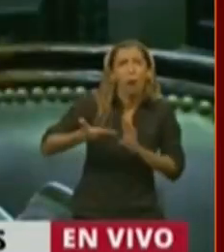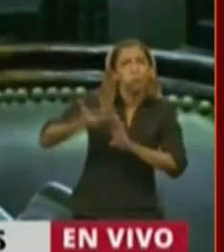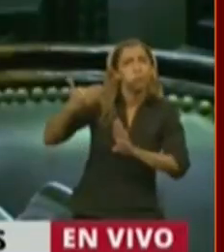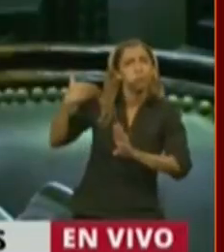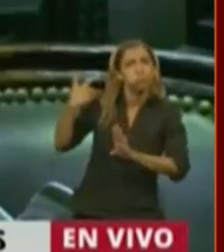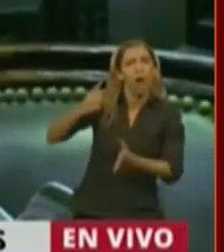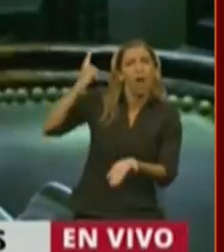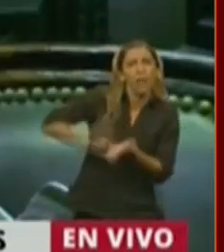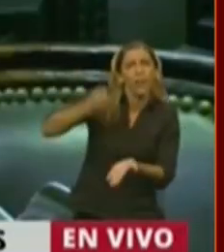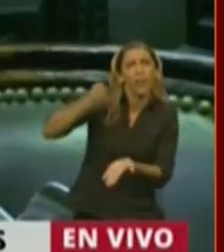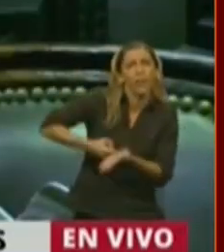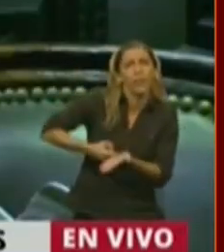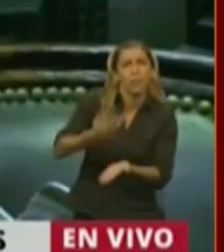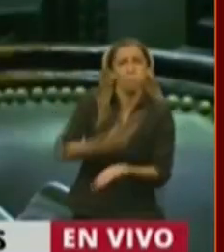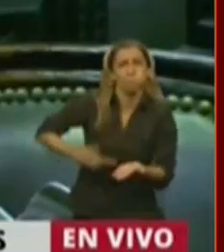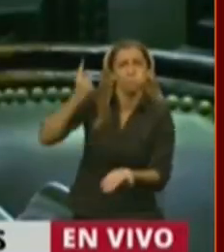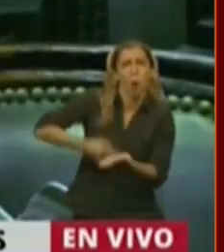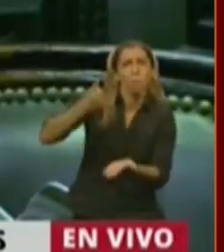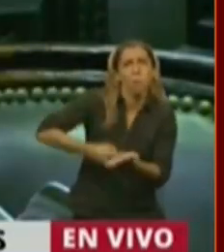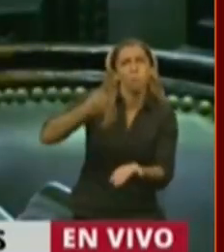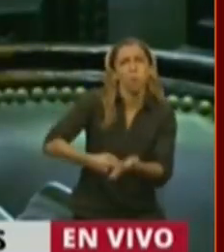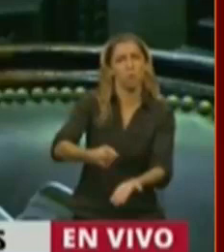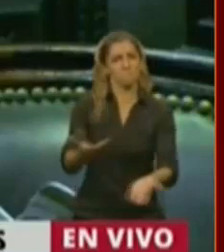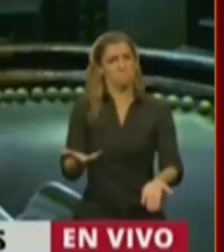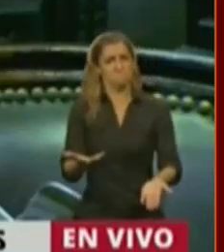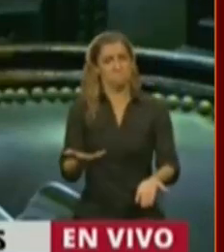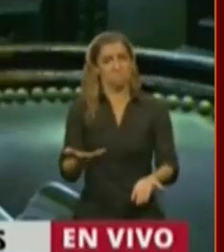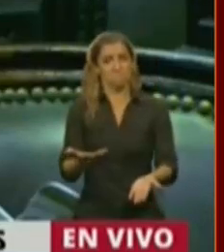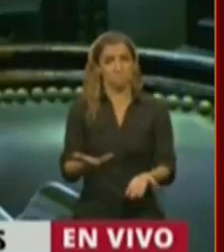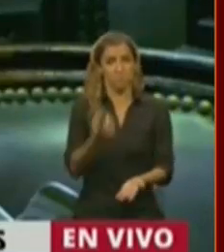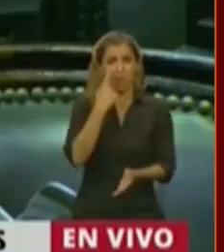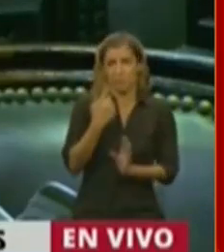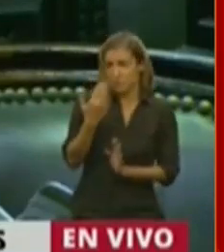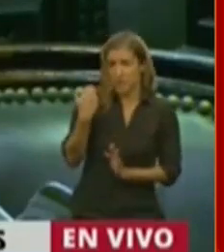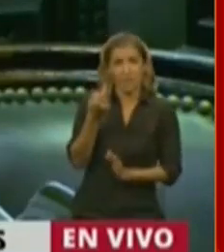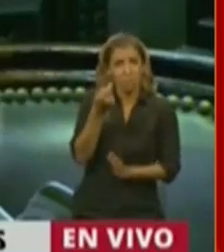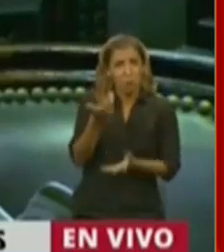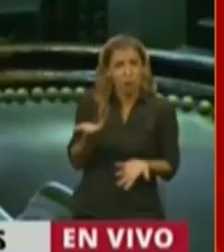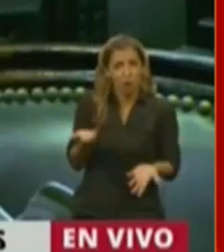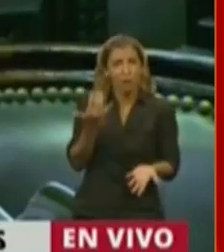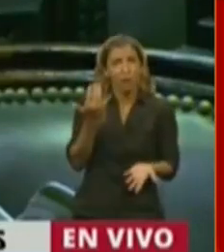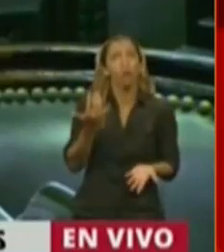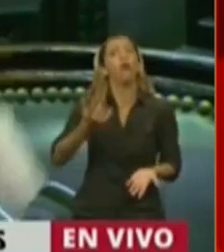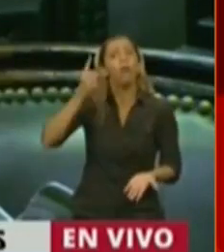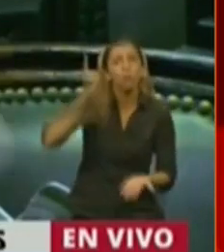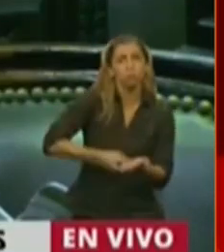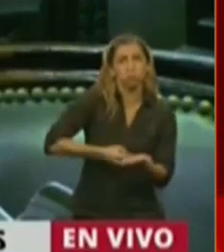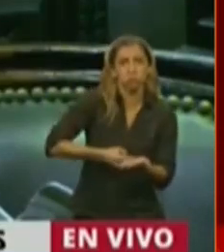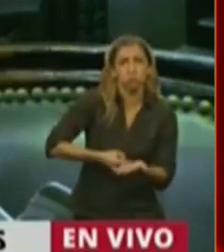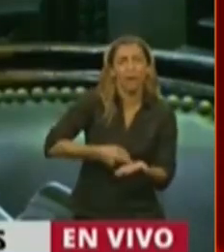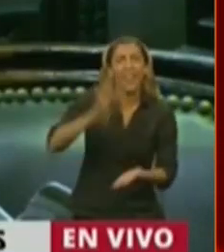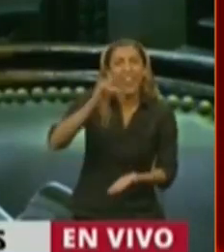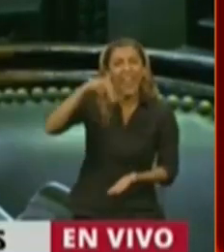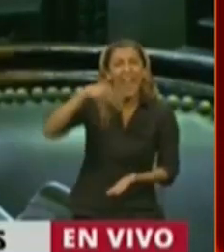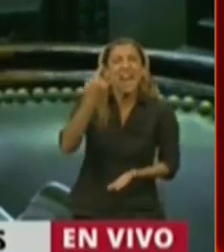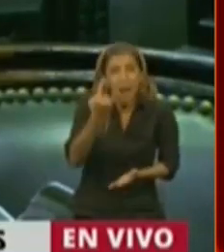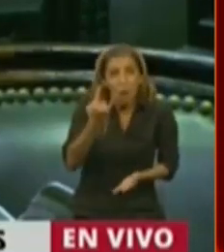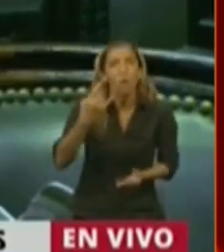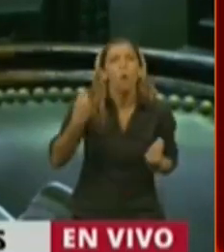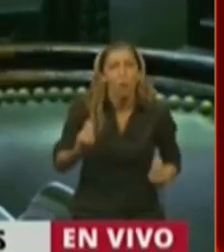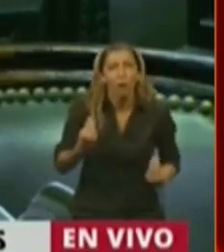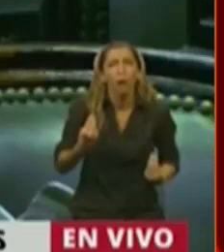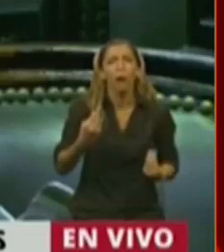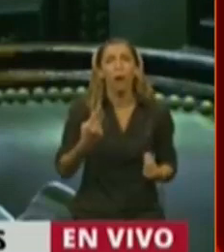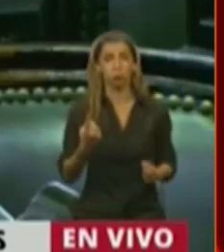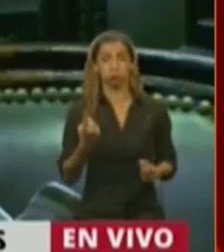16.000 millones de pesos de todos los argentinos. ¿Se imagina que este mecanismo puede terminar? Yo entiendo que está muy cómodo